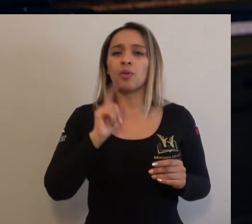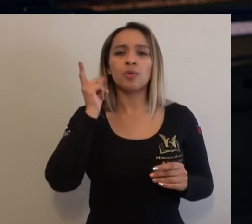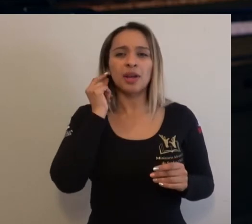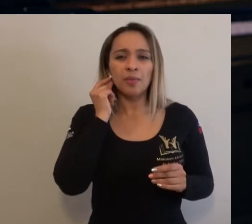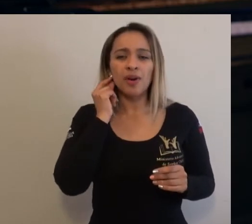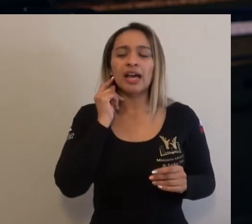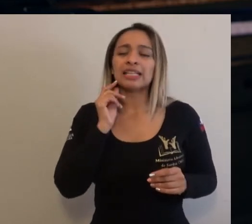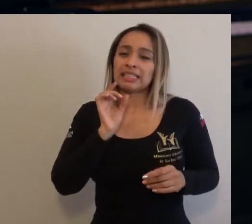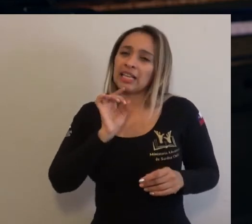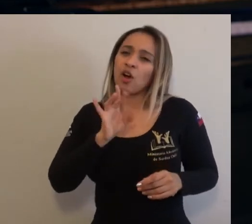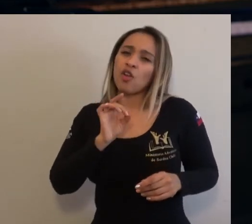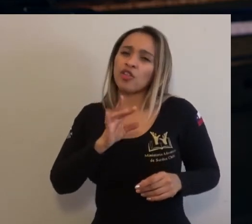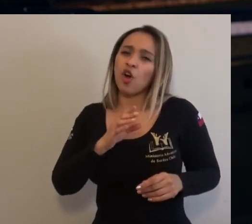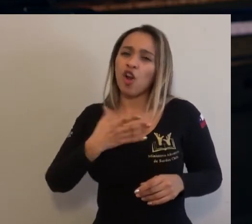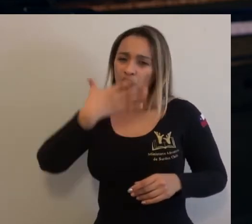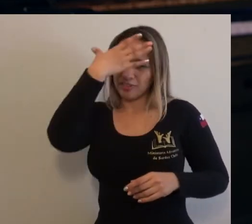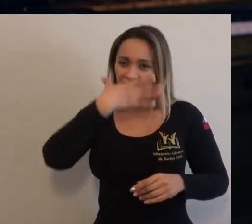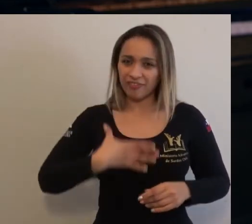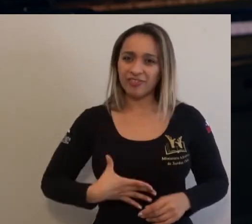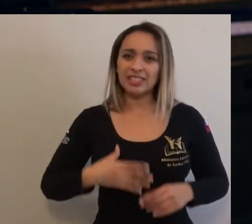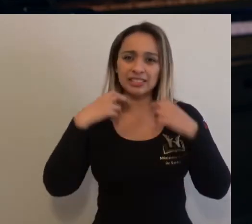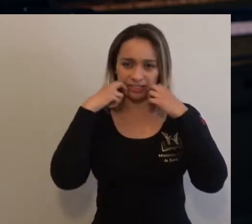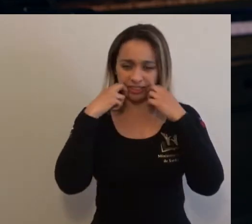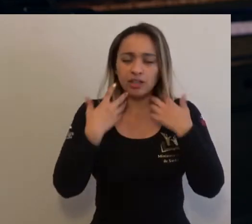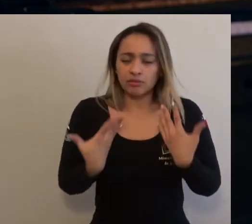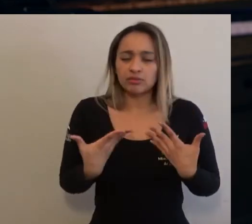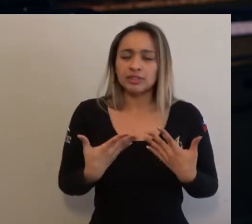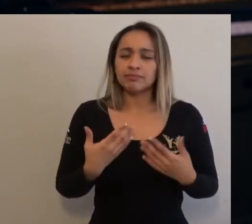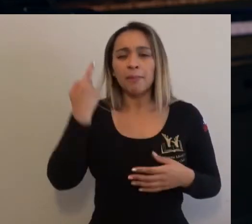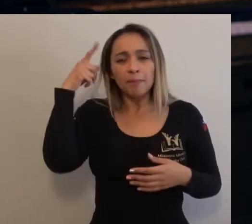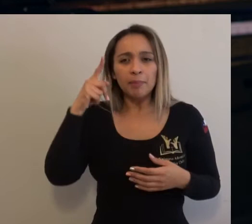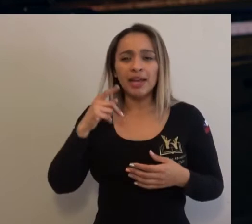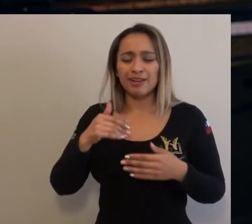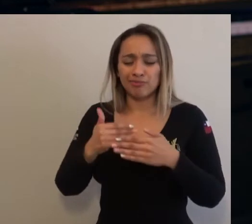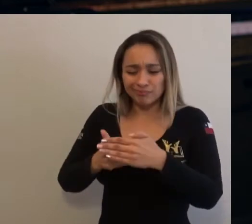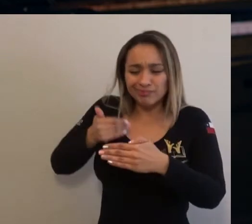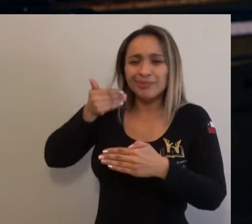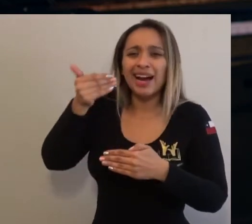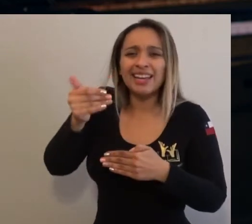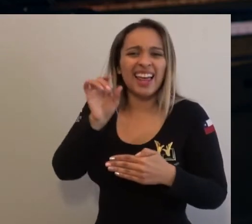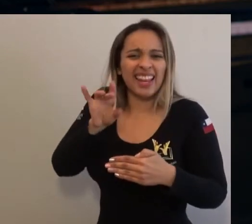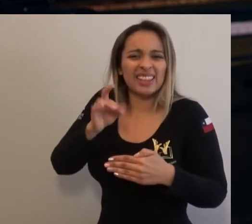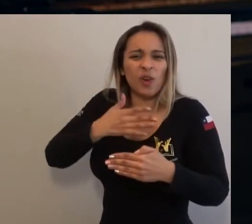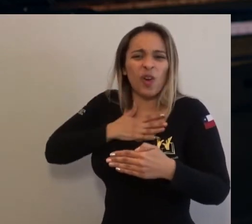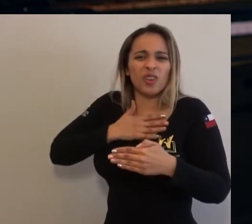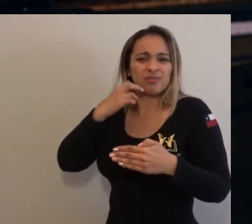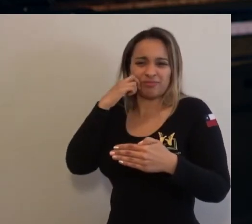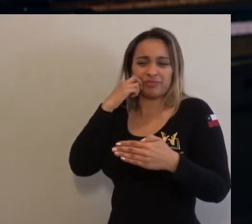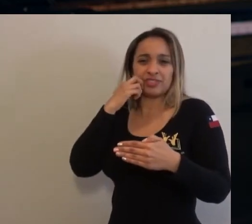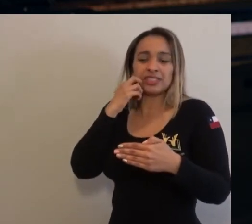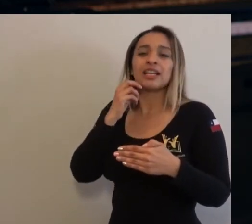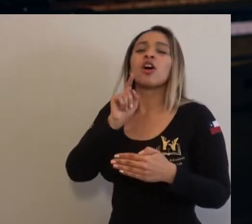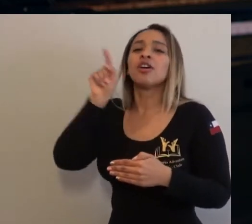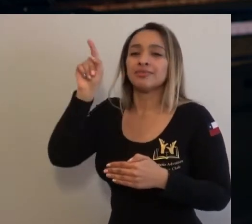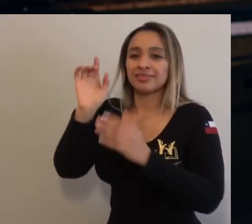tenía una dolencia física, que es perceptible, pero más allá de la dolencia física, el Señor quería